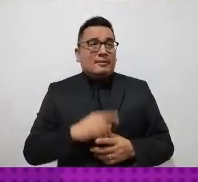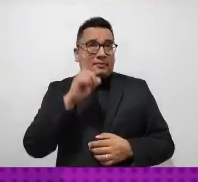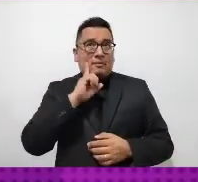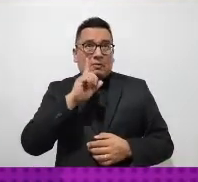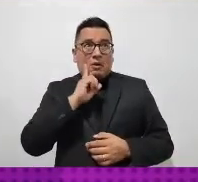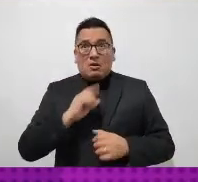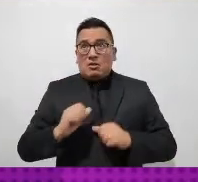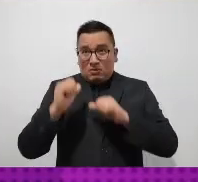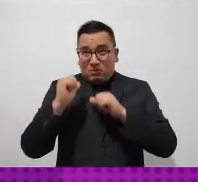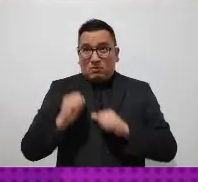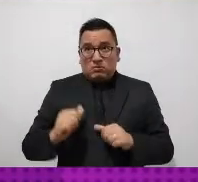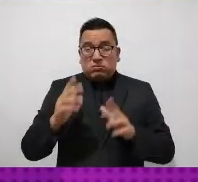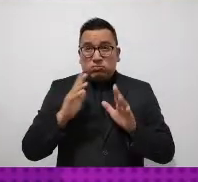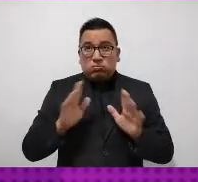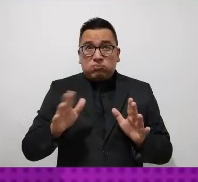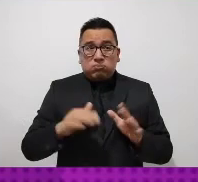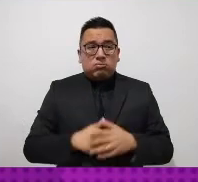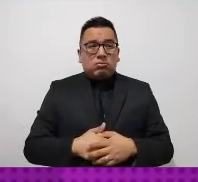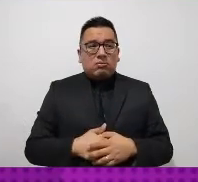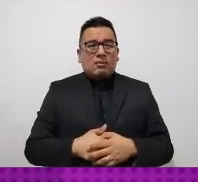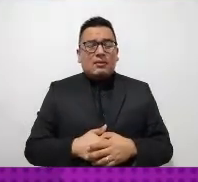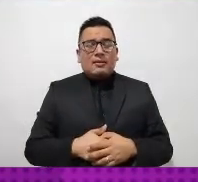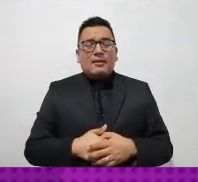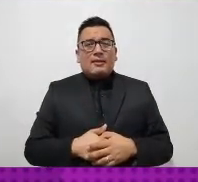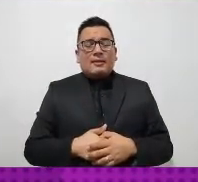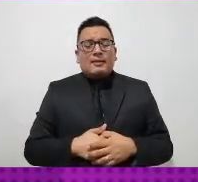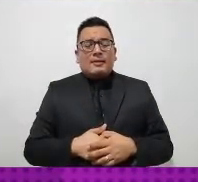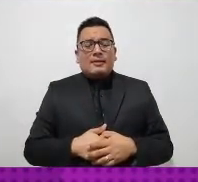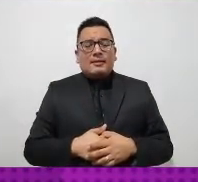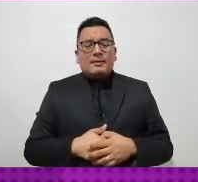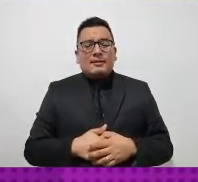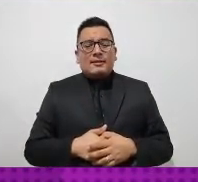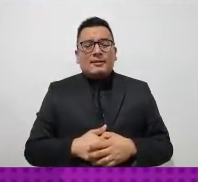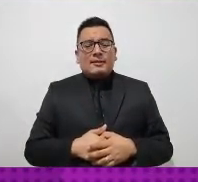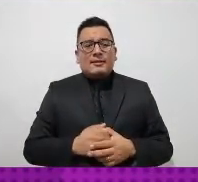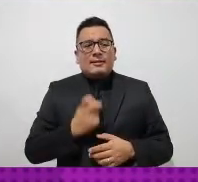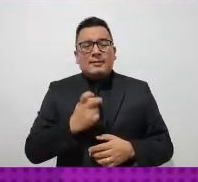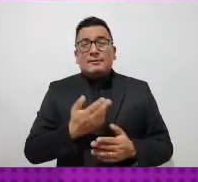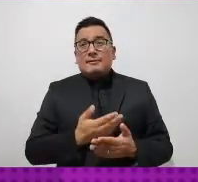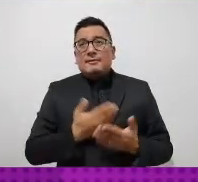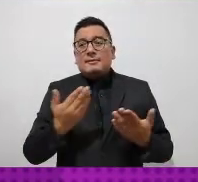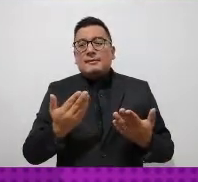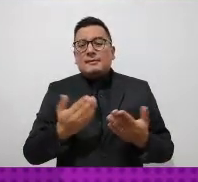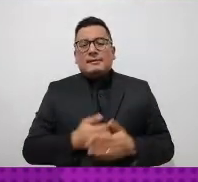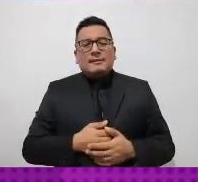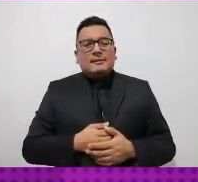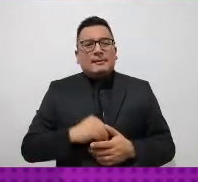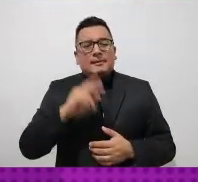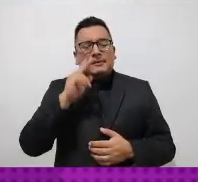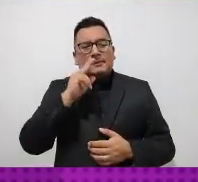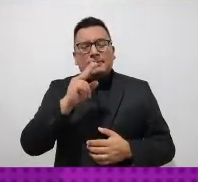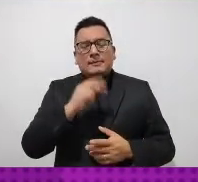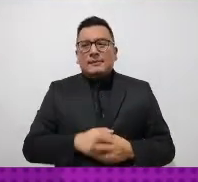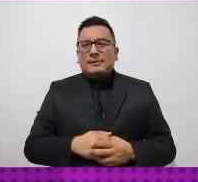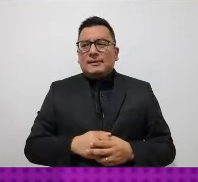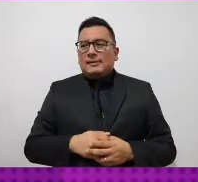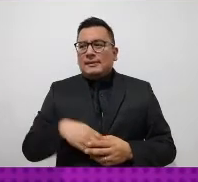mujeres llegan a ocupar puestos de elección popular, se enfrentan con que es más